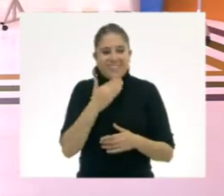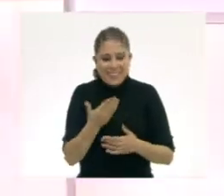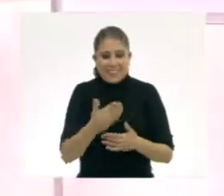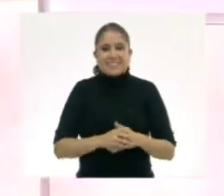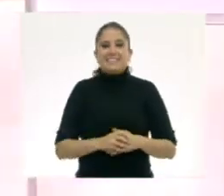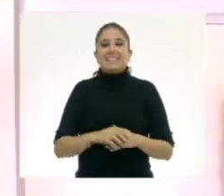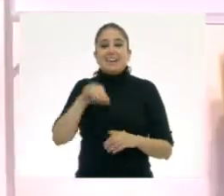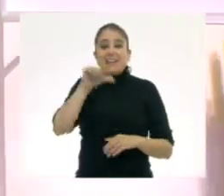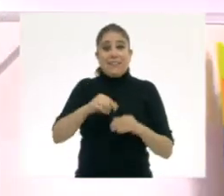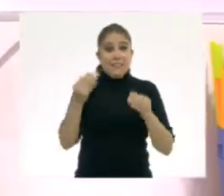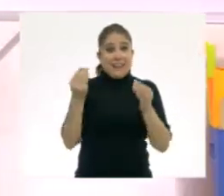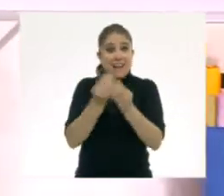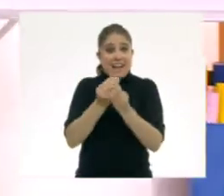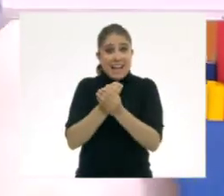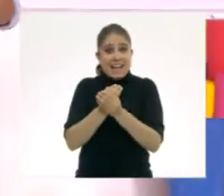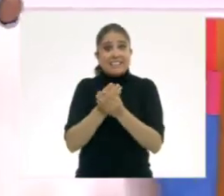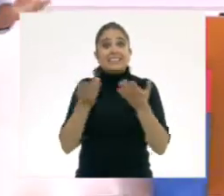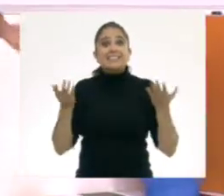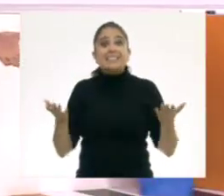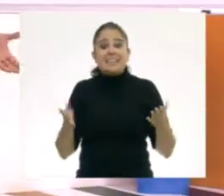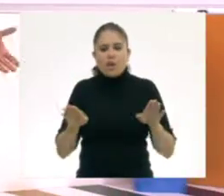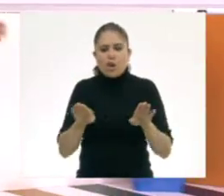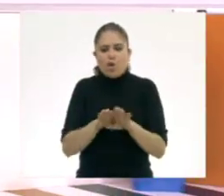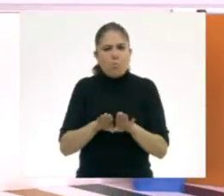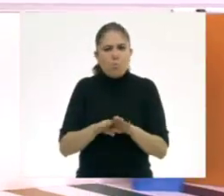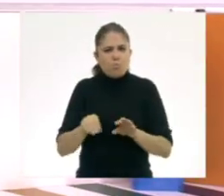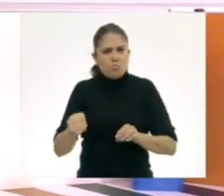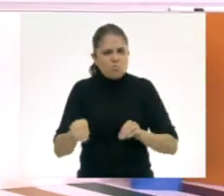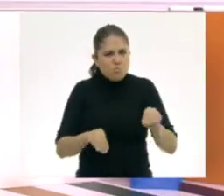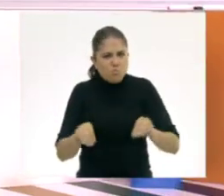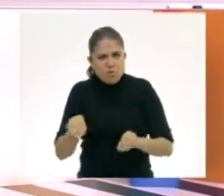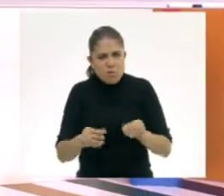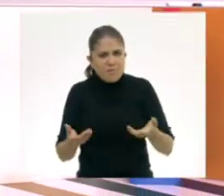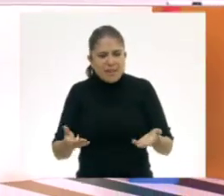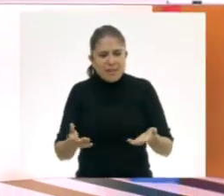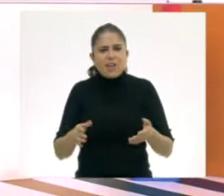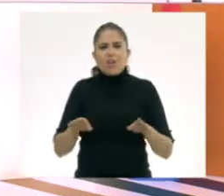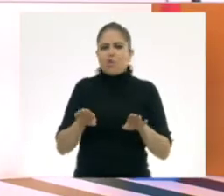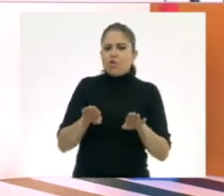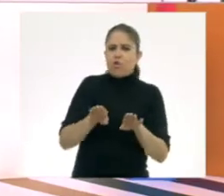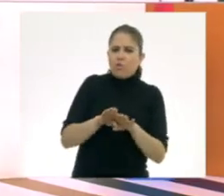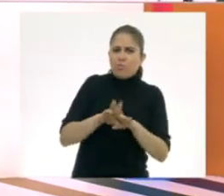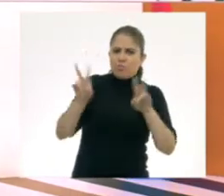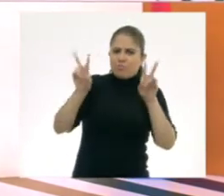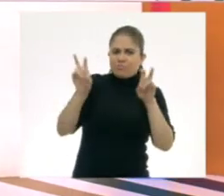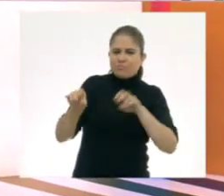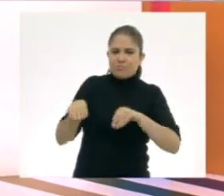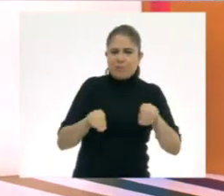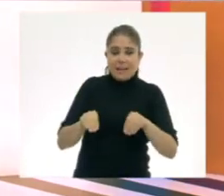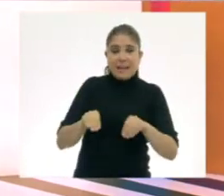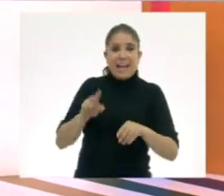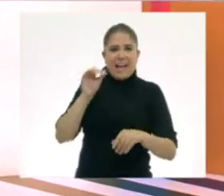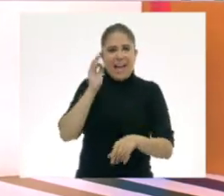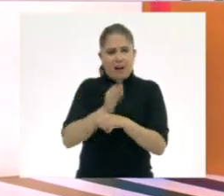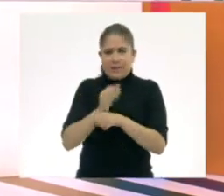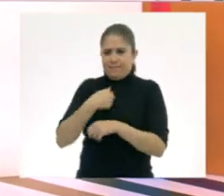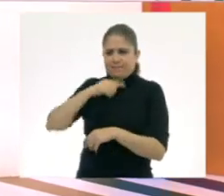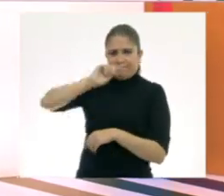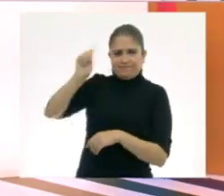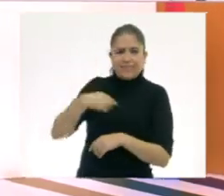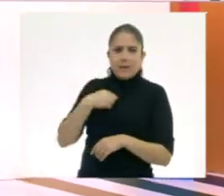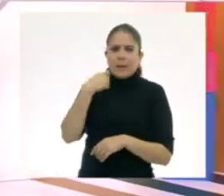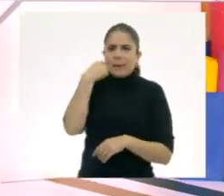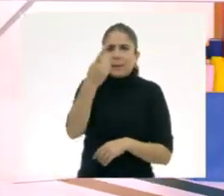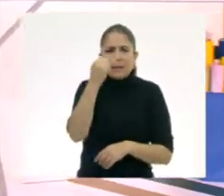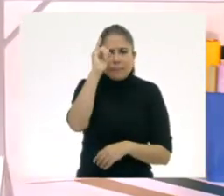hoy tenemos la clase, ¿sí?, de cómo me muevo. Hoy vamos a ver sobre cómo me muevo. Hoy, ahorita que venía para acá, vi una